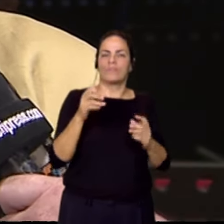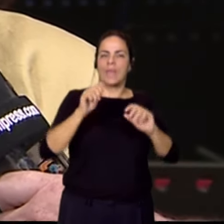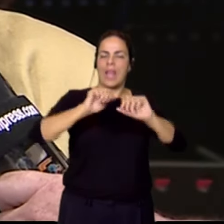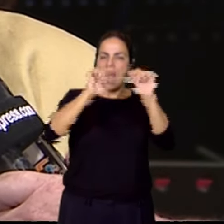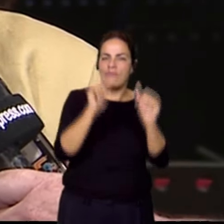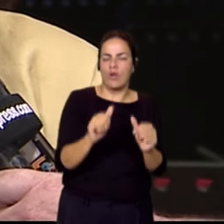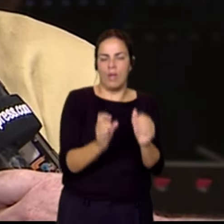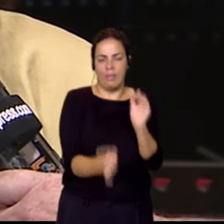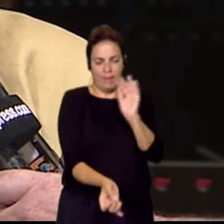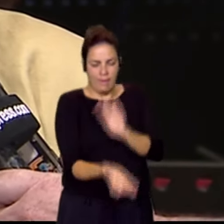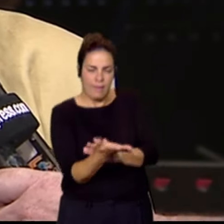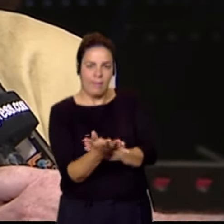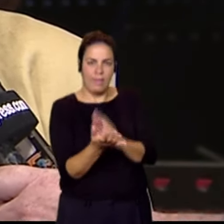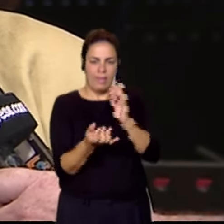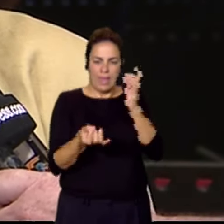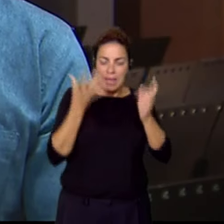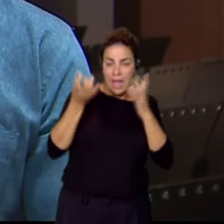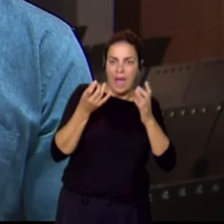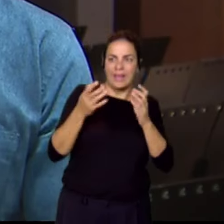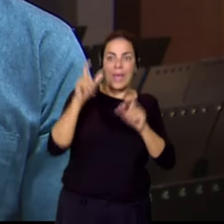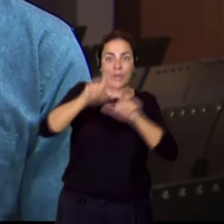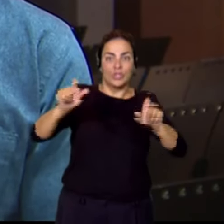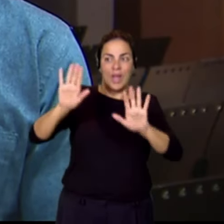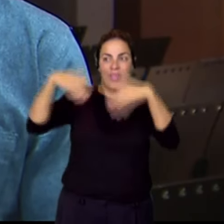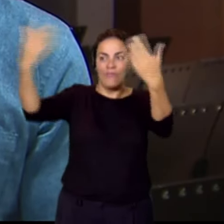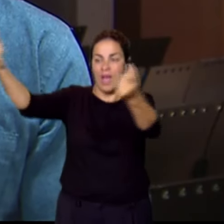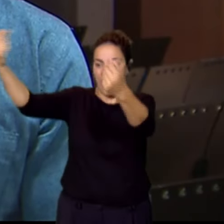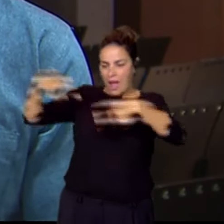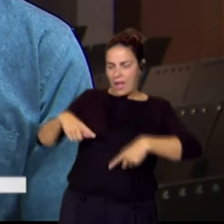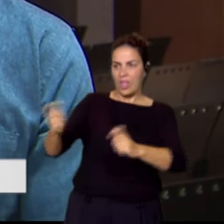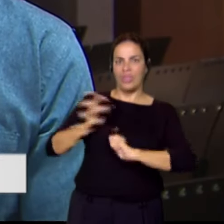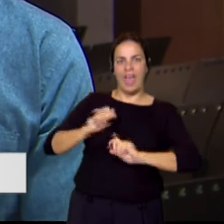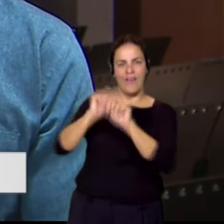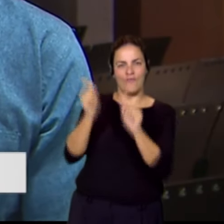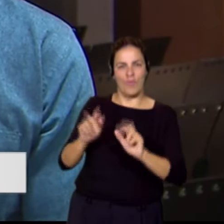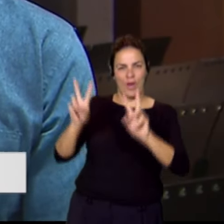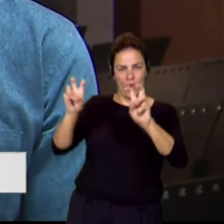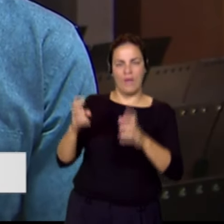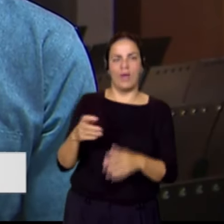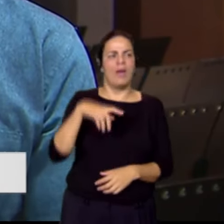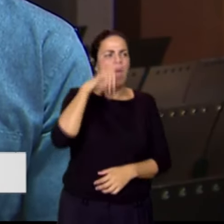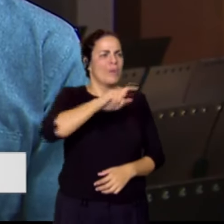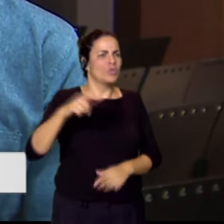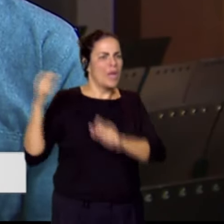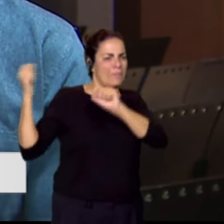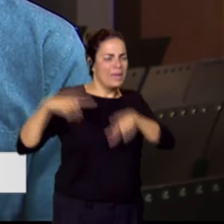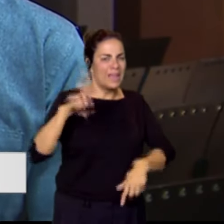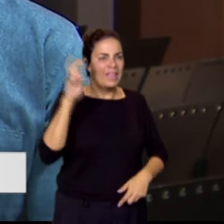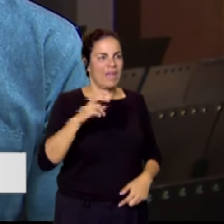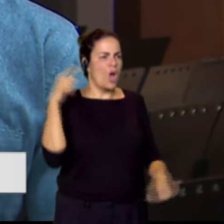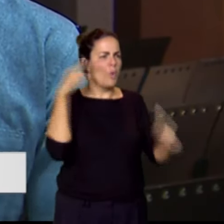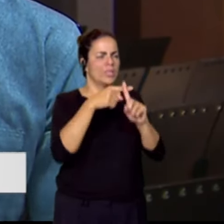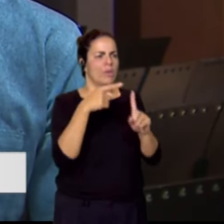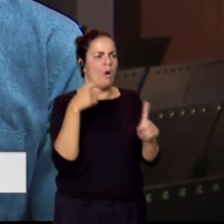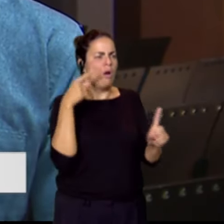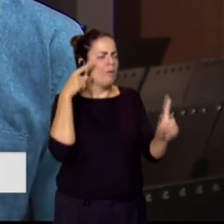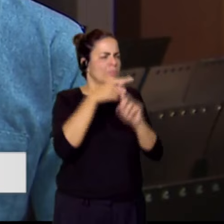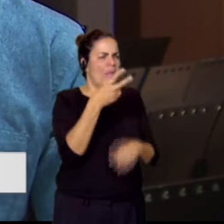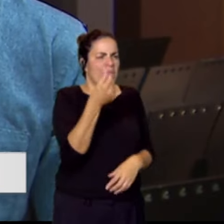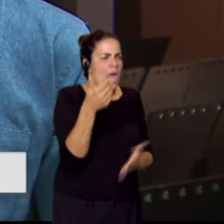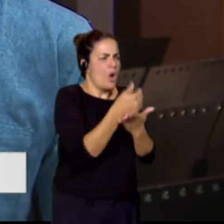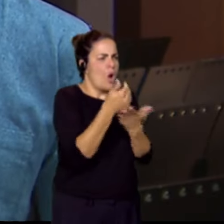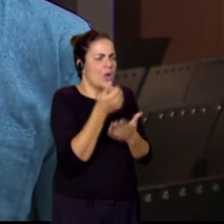que nos aporta a la gente que viene de fuera Cuando El inmigrante viene no es que viene a buscar dinero o buscar trabajo Yo creo que cuando El inmigrante